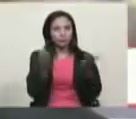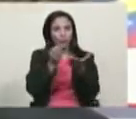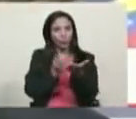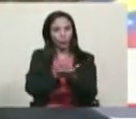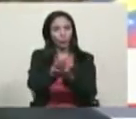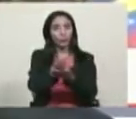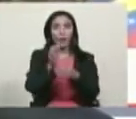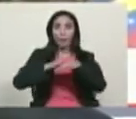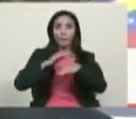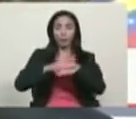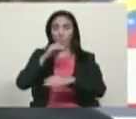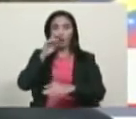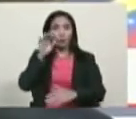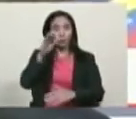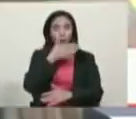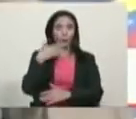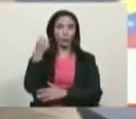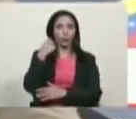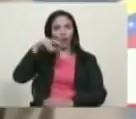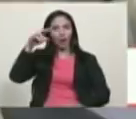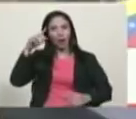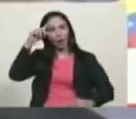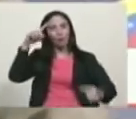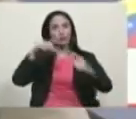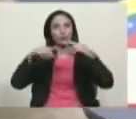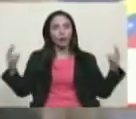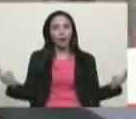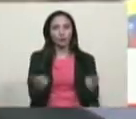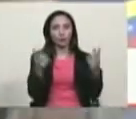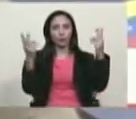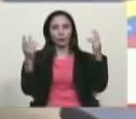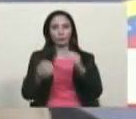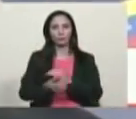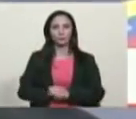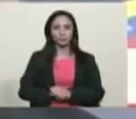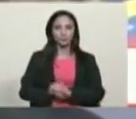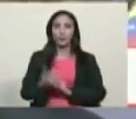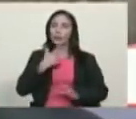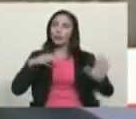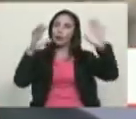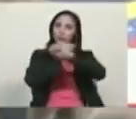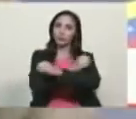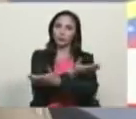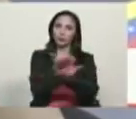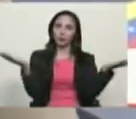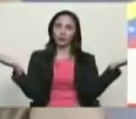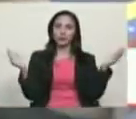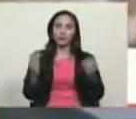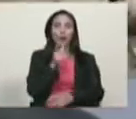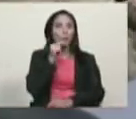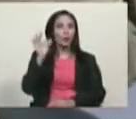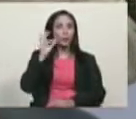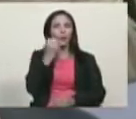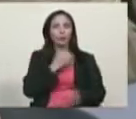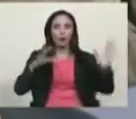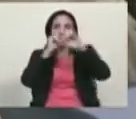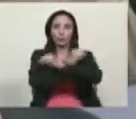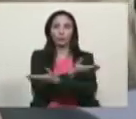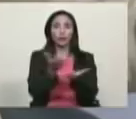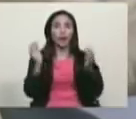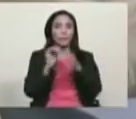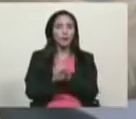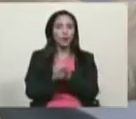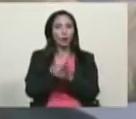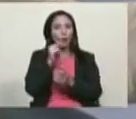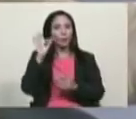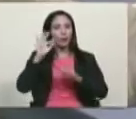porque tenemos un destino común, la victoria. La victoria y la victoria. Buenas noches a toda Venezuela. Buenas noches, amigos y